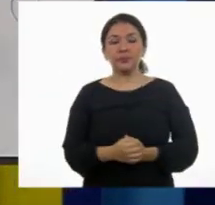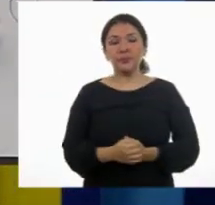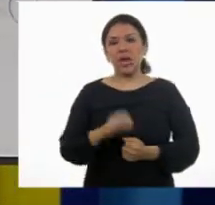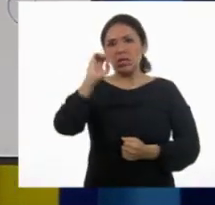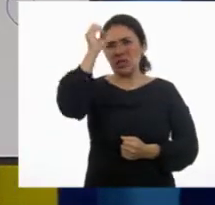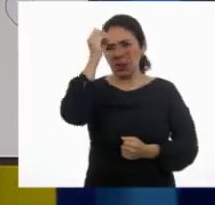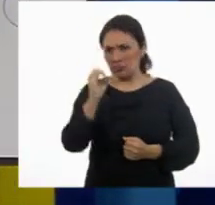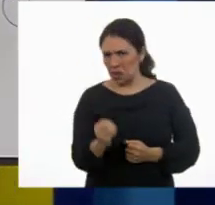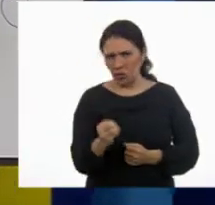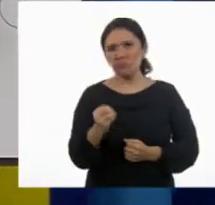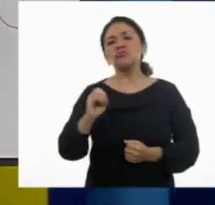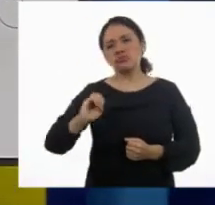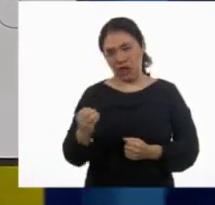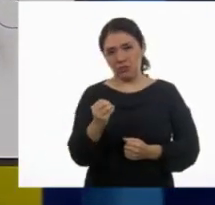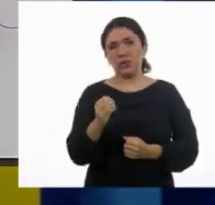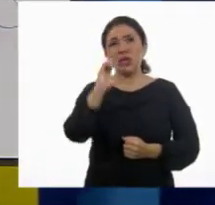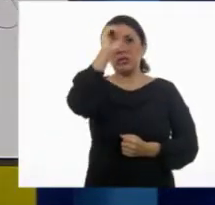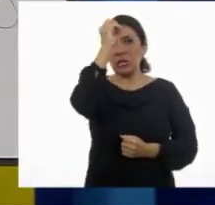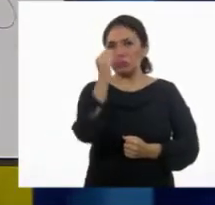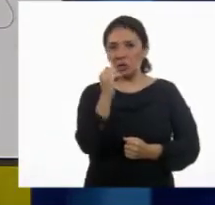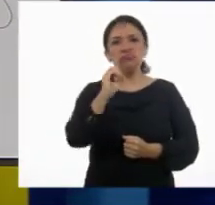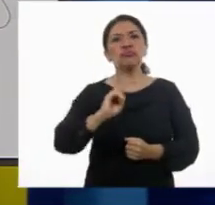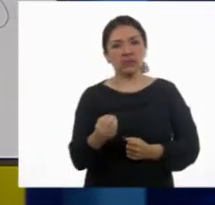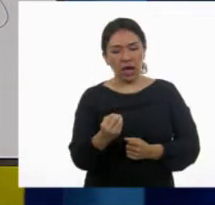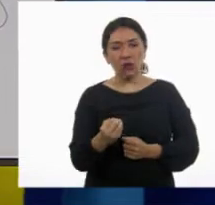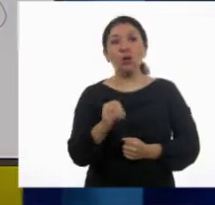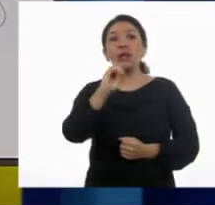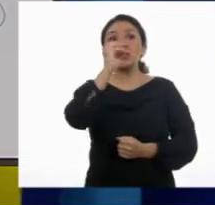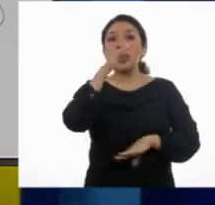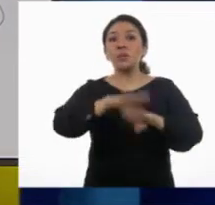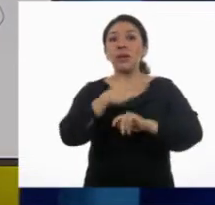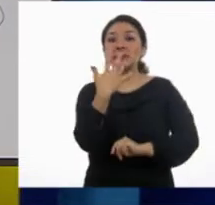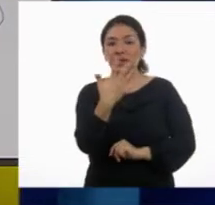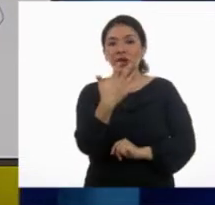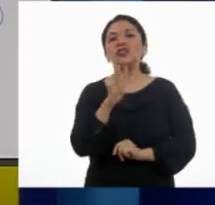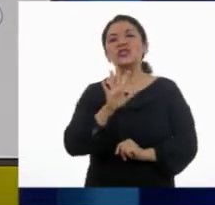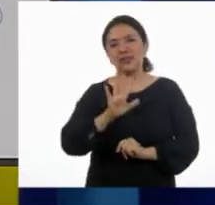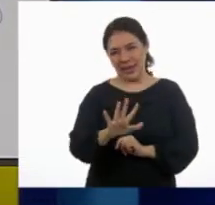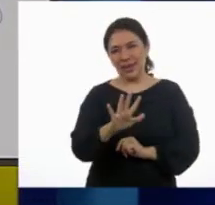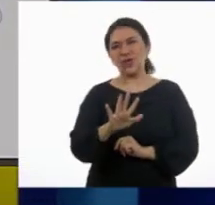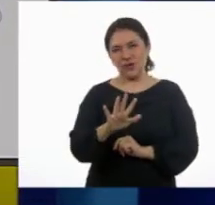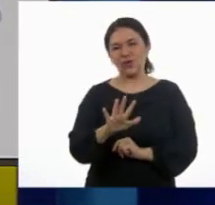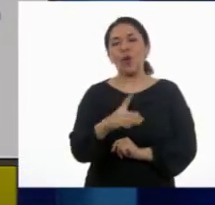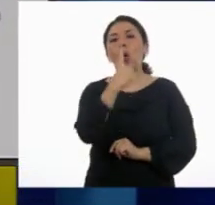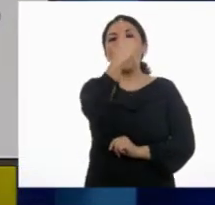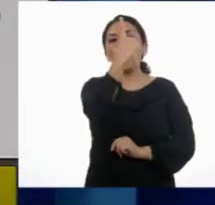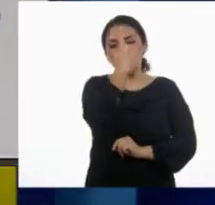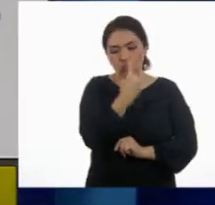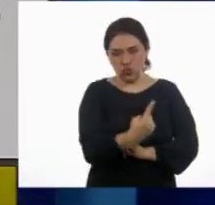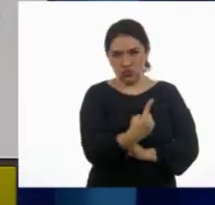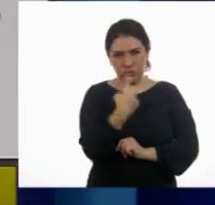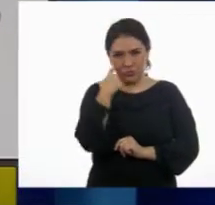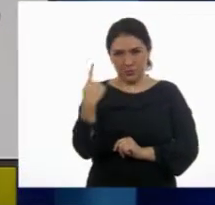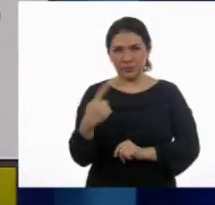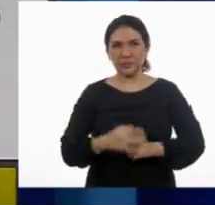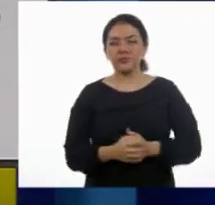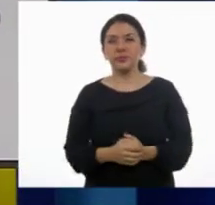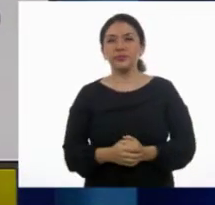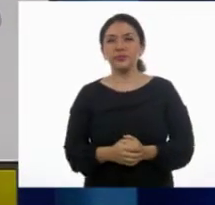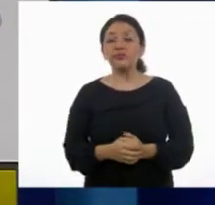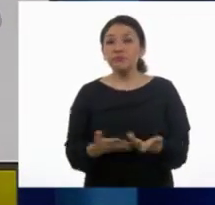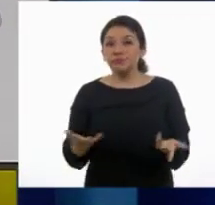0, 0, 0 más 0, 0, 0 más 5 y tenemos el 5 y 1 lo